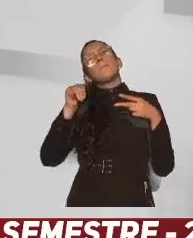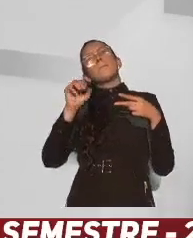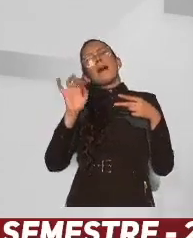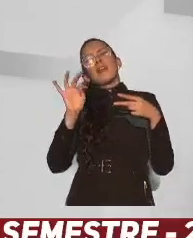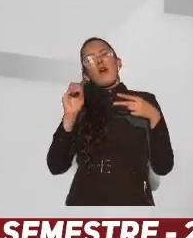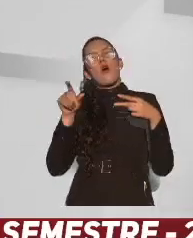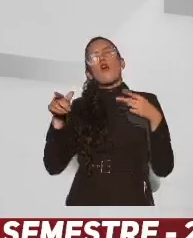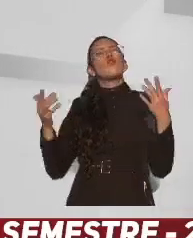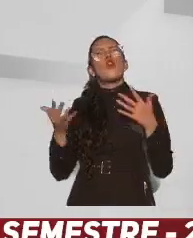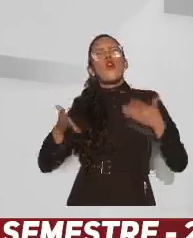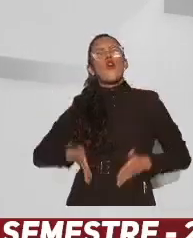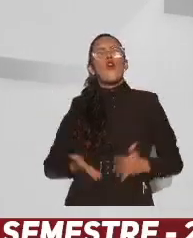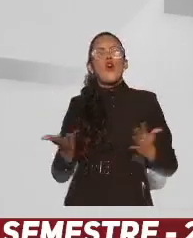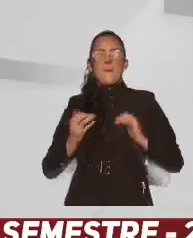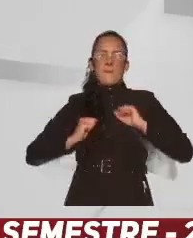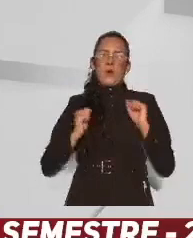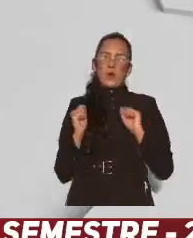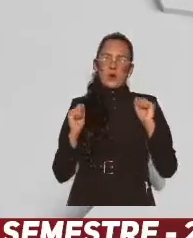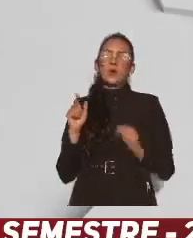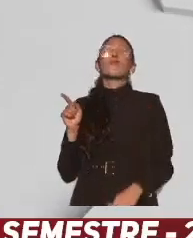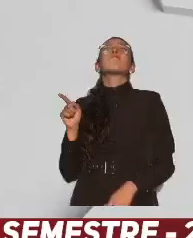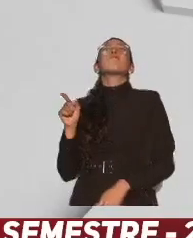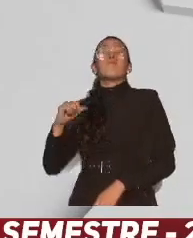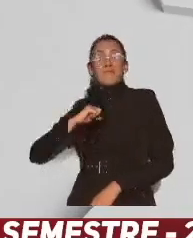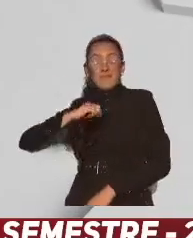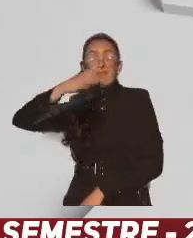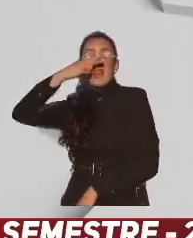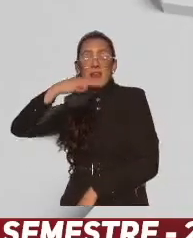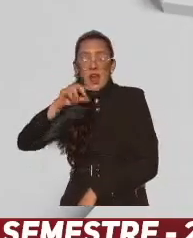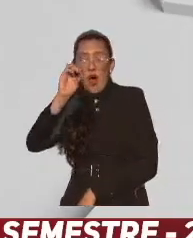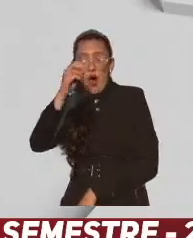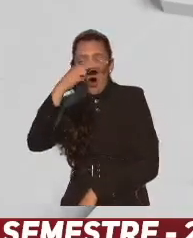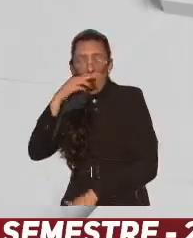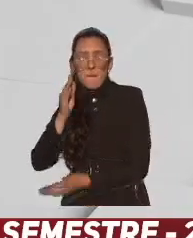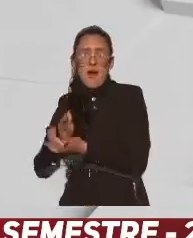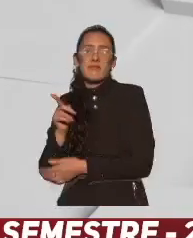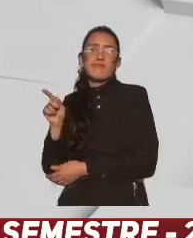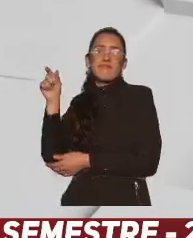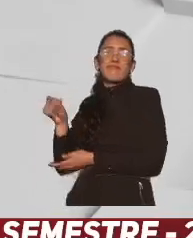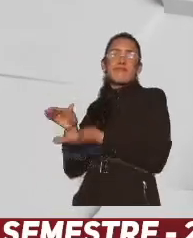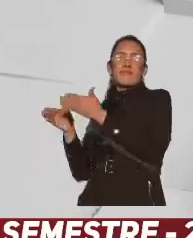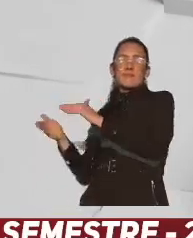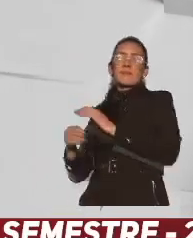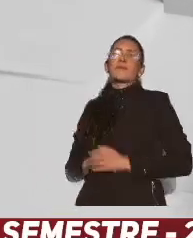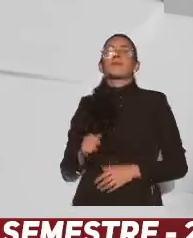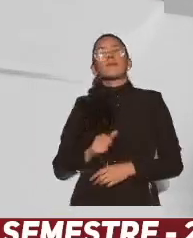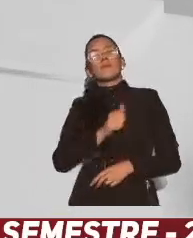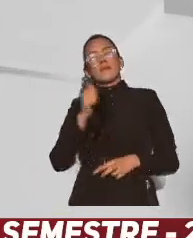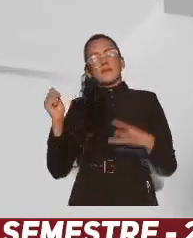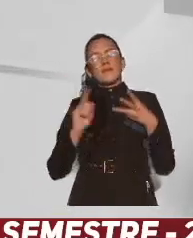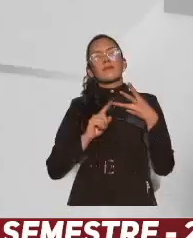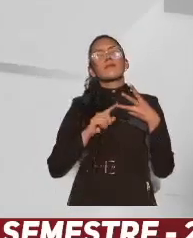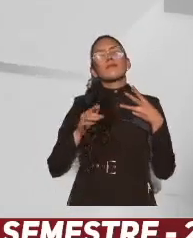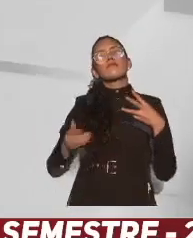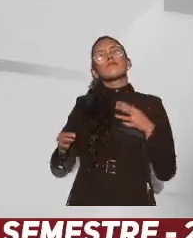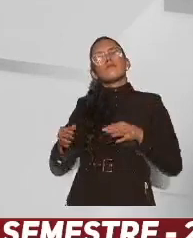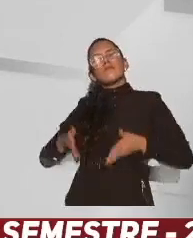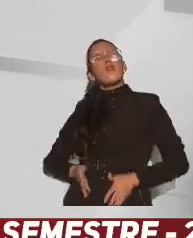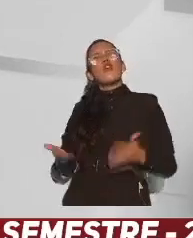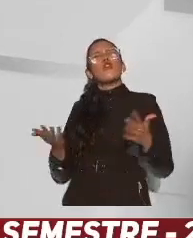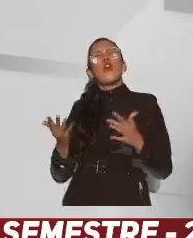capital del país, quien además deja un hijo. Soldado Redondo Jaime, oriundo de Manaure, La